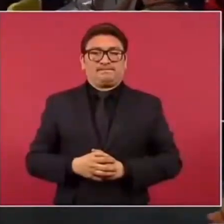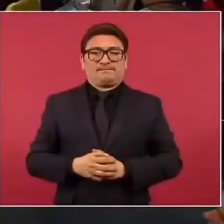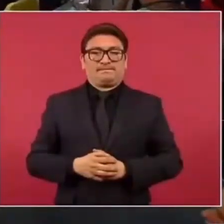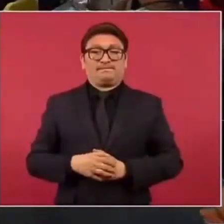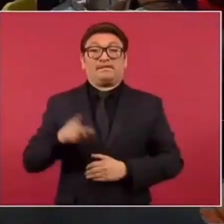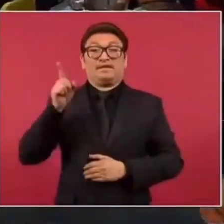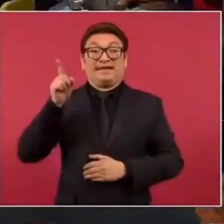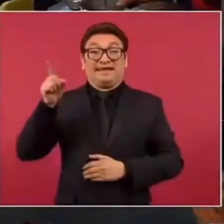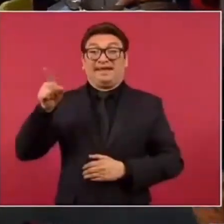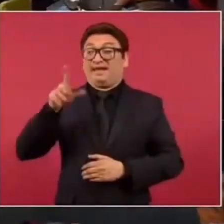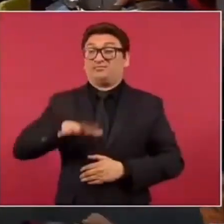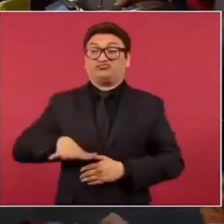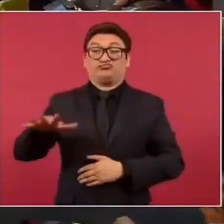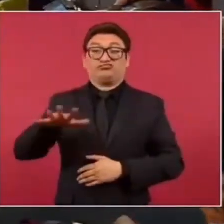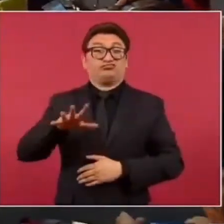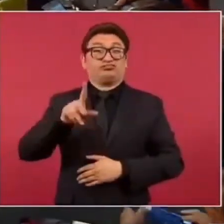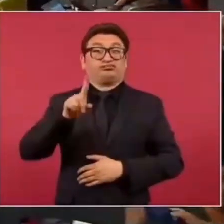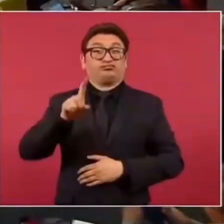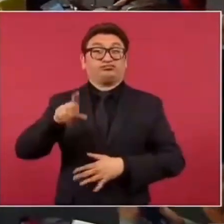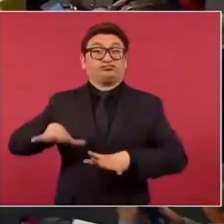se inundaba